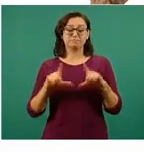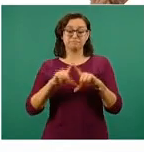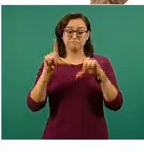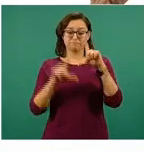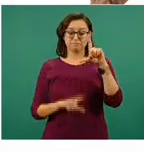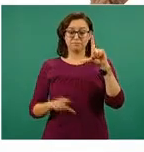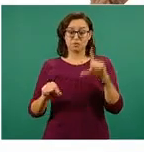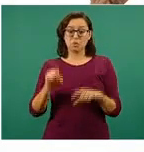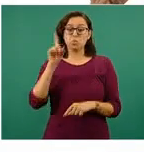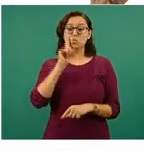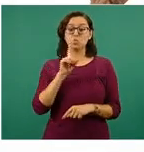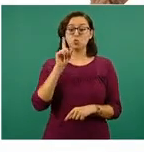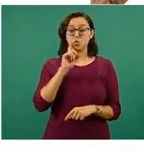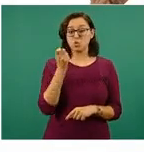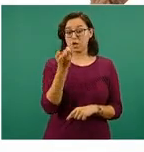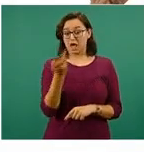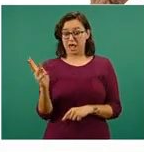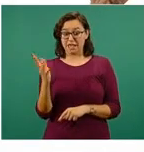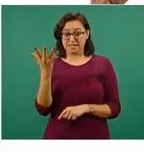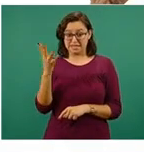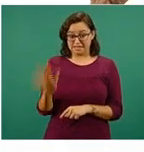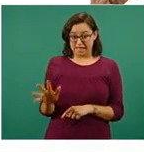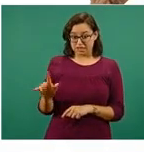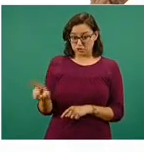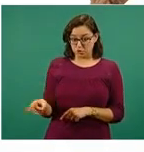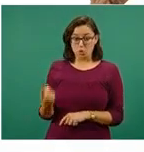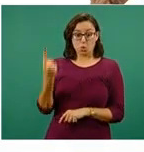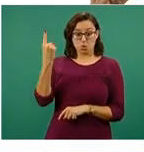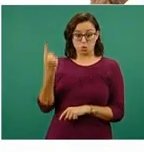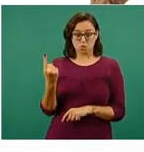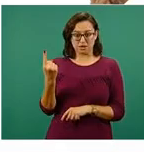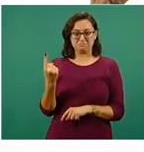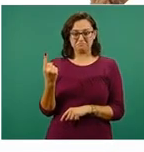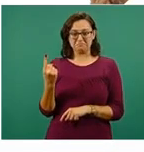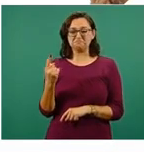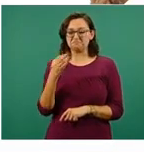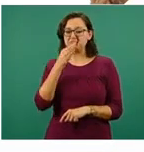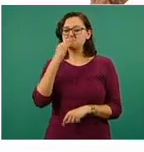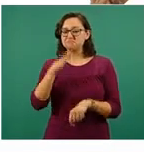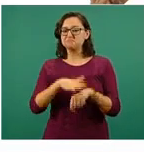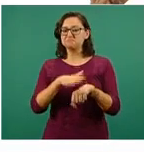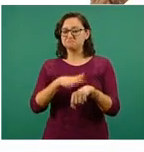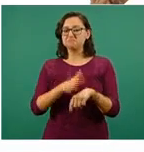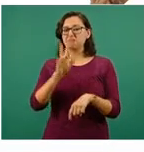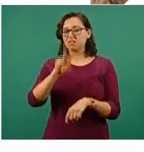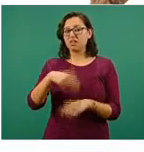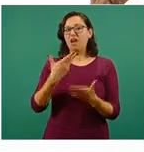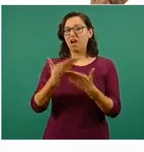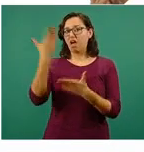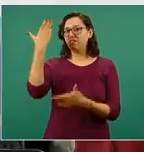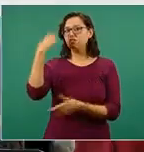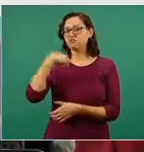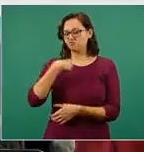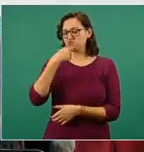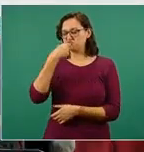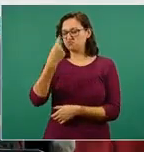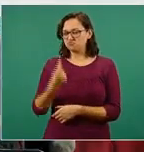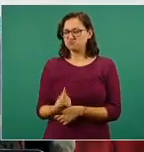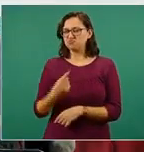cada 10 mujeres reporta haber vivido una violencia sexual durante su infancia.